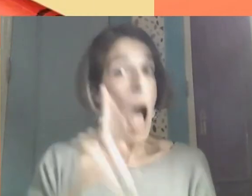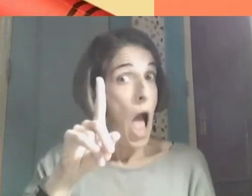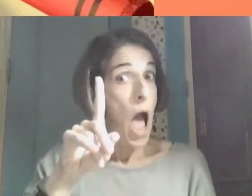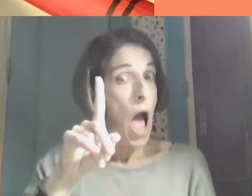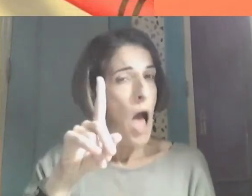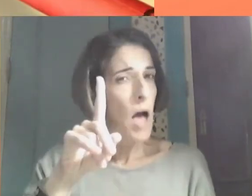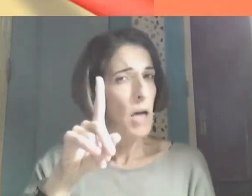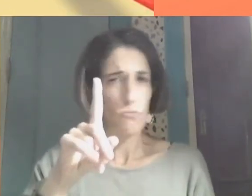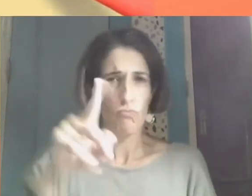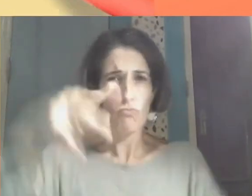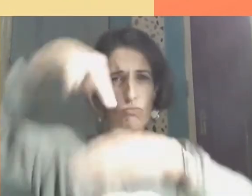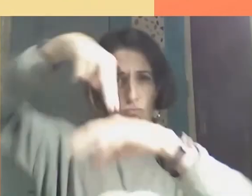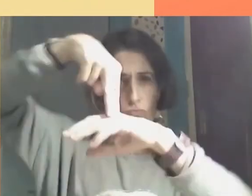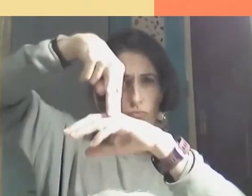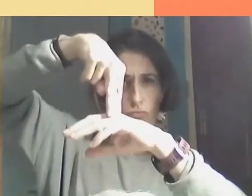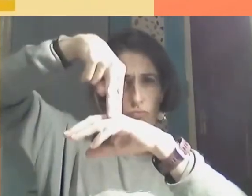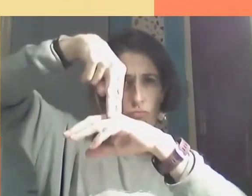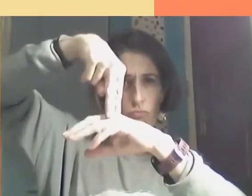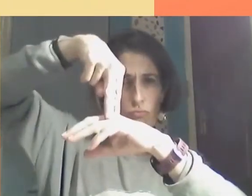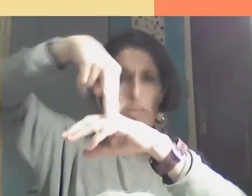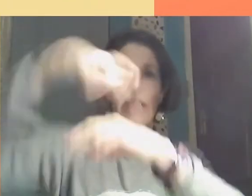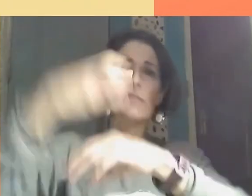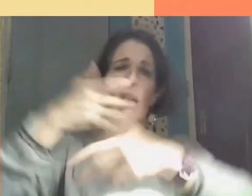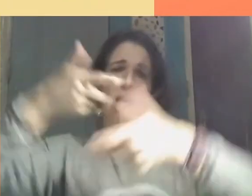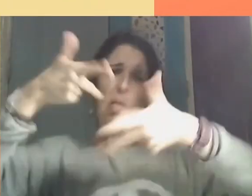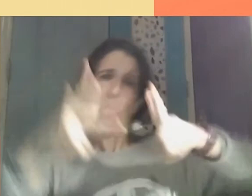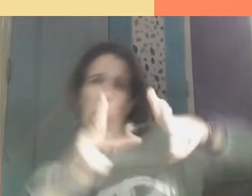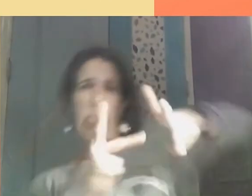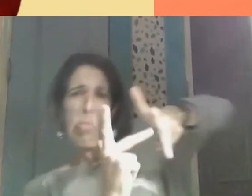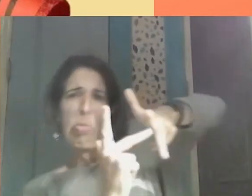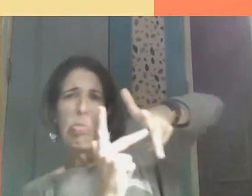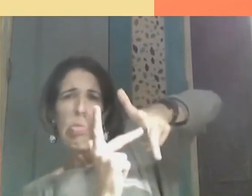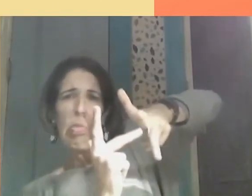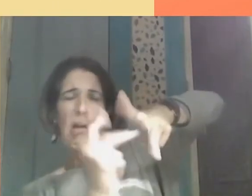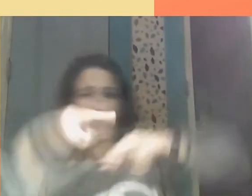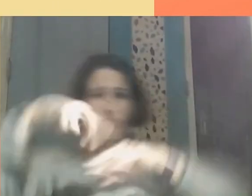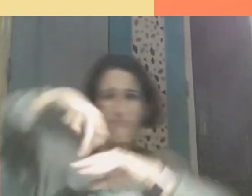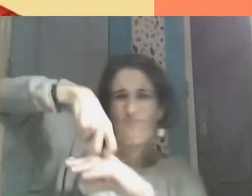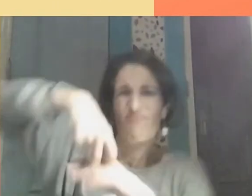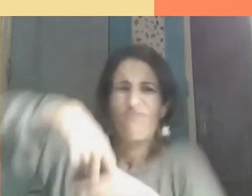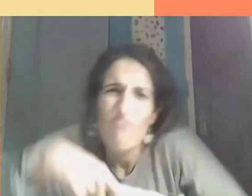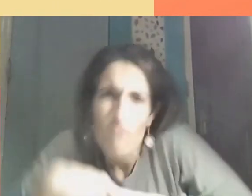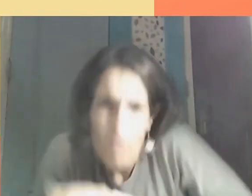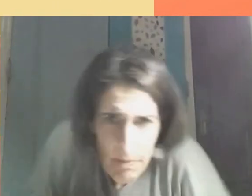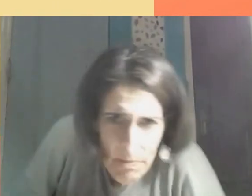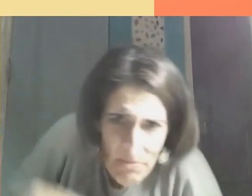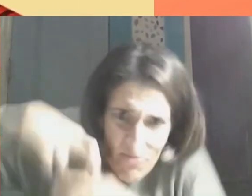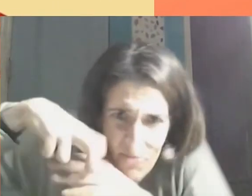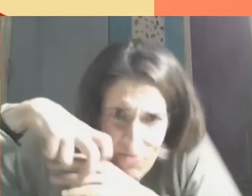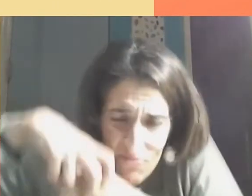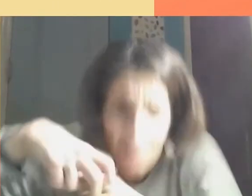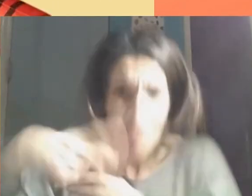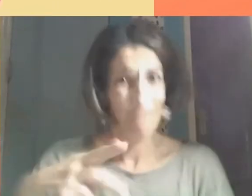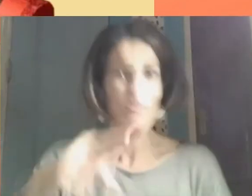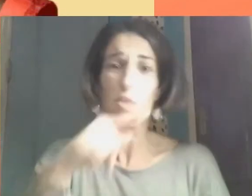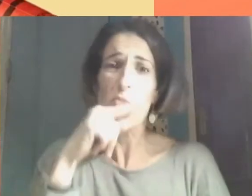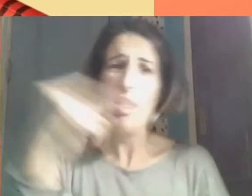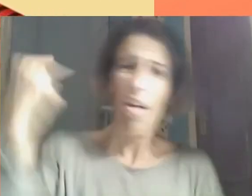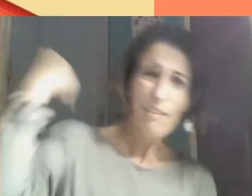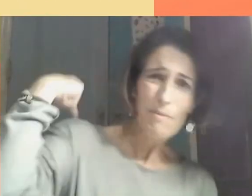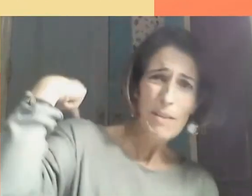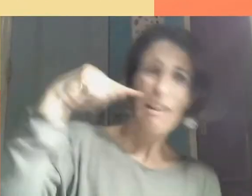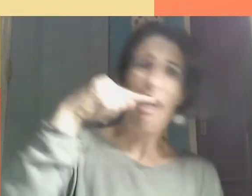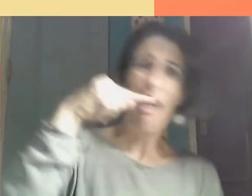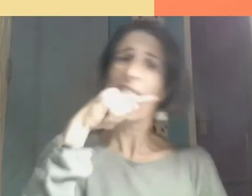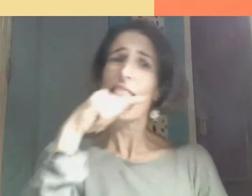y la postura corporal si nos sentamos raro o caminamos encorvados nos podemos hacer mucho daño